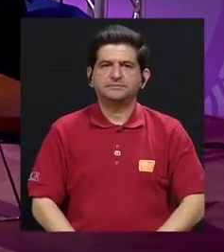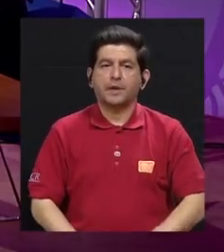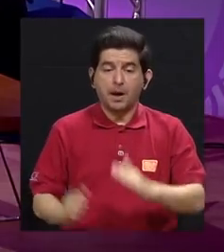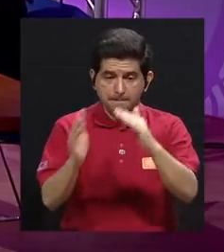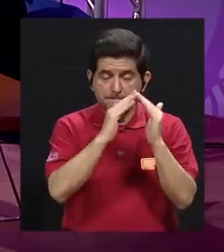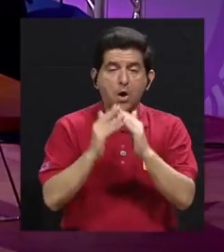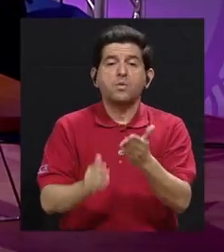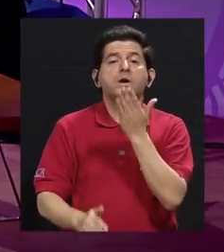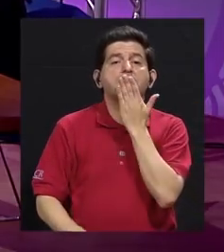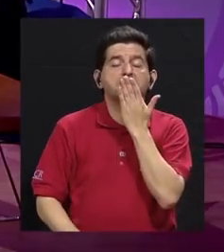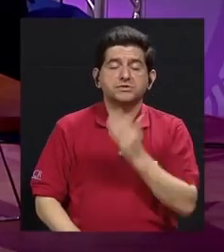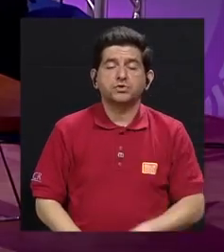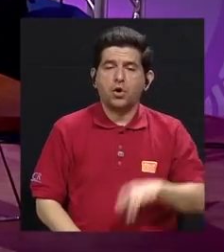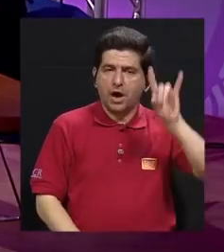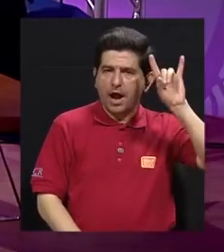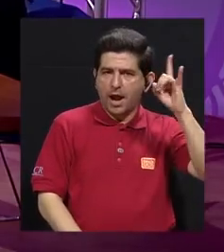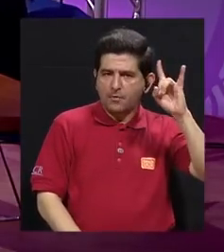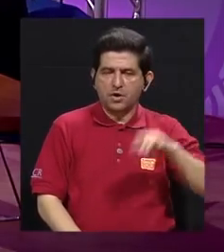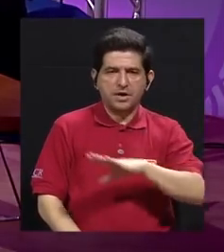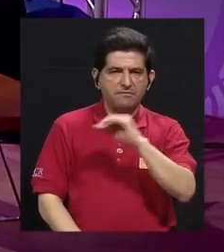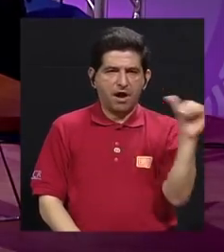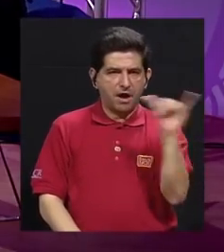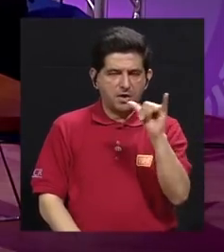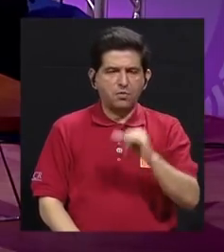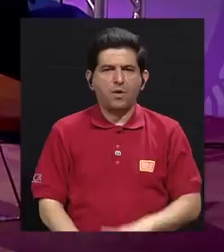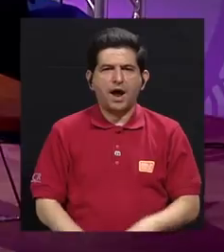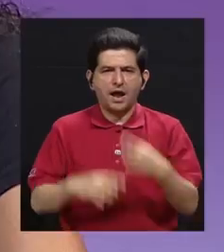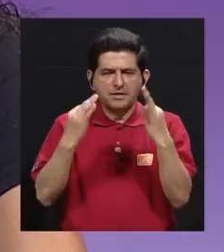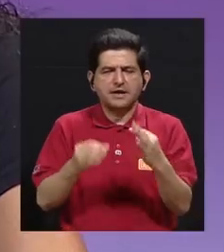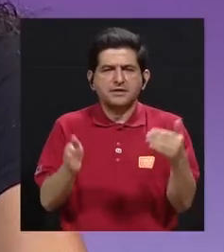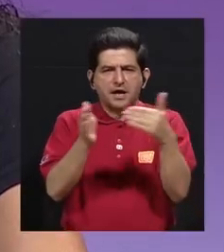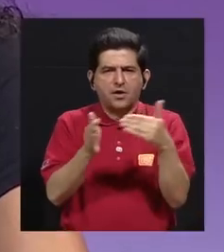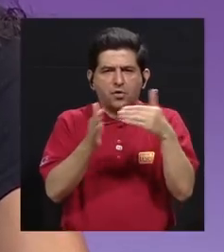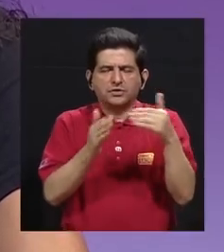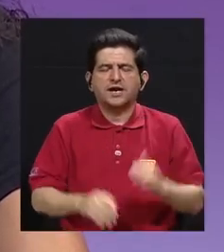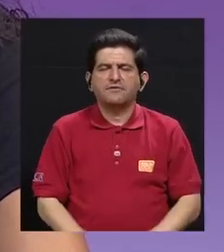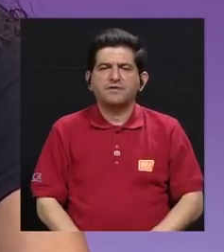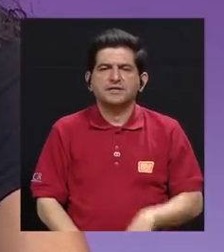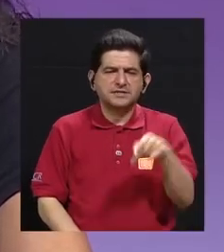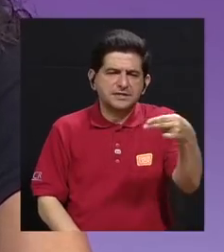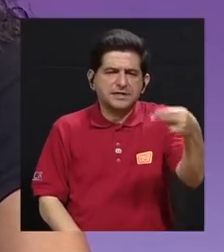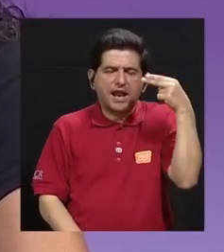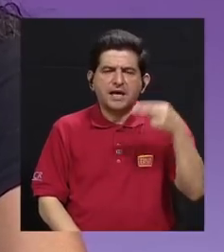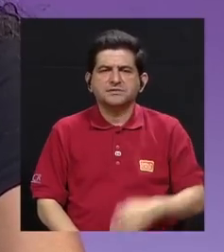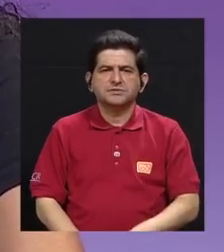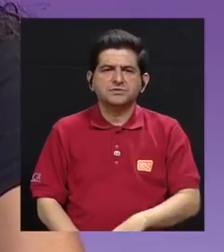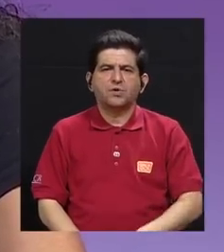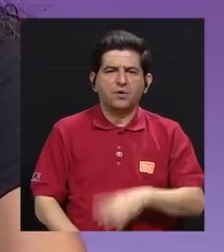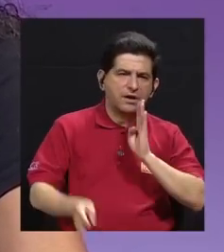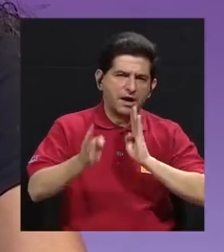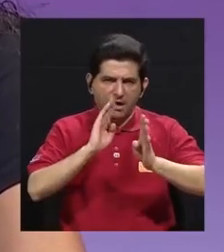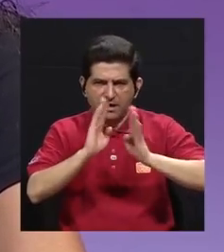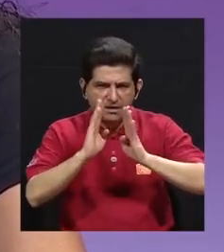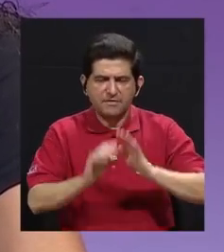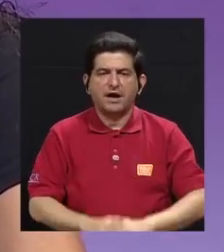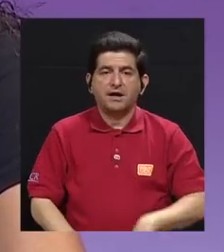comunidades con pueblos indígenas en Bolivia y sobre todo también la recuperación de la memoria, ¿no?, de la